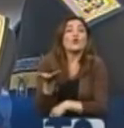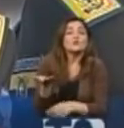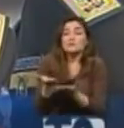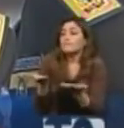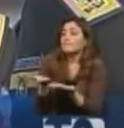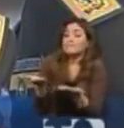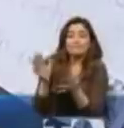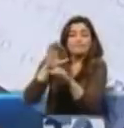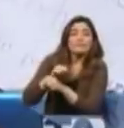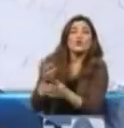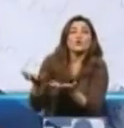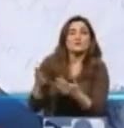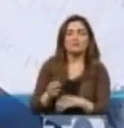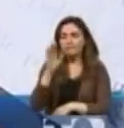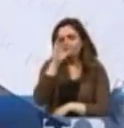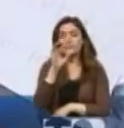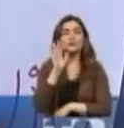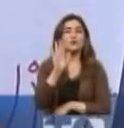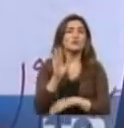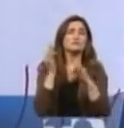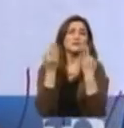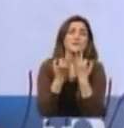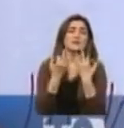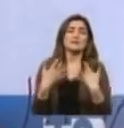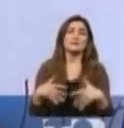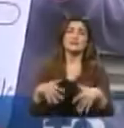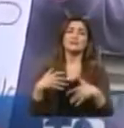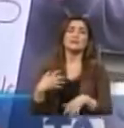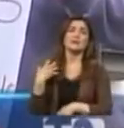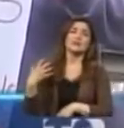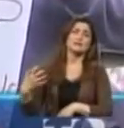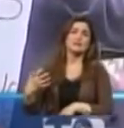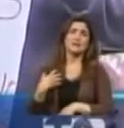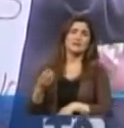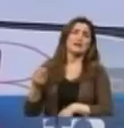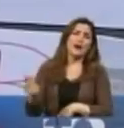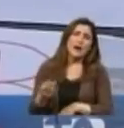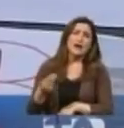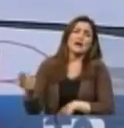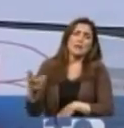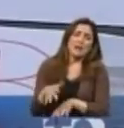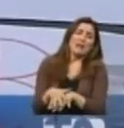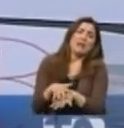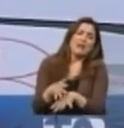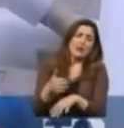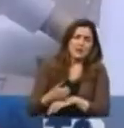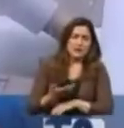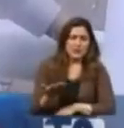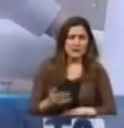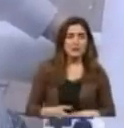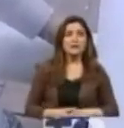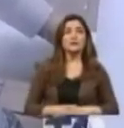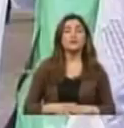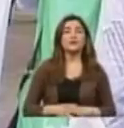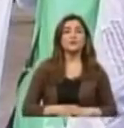los secuestrados. Mientras los familiares de los secuestrados reclaman agilidad de las autoridades.